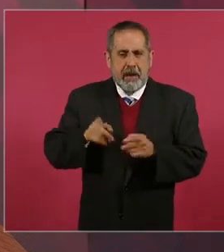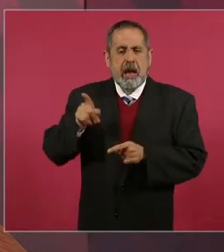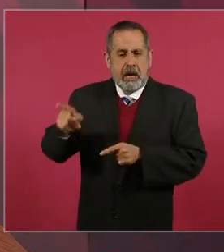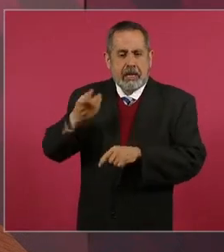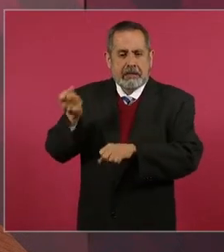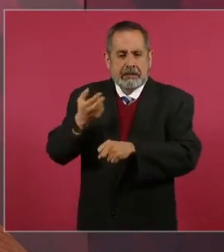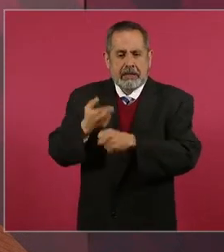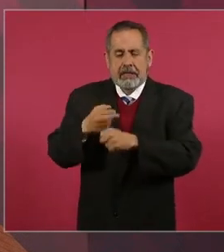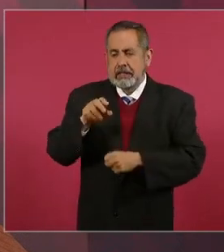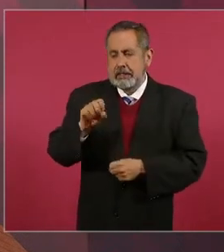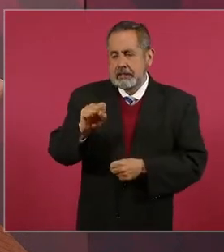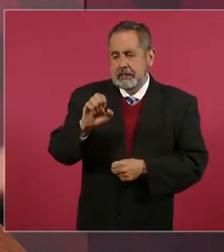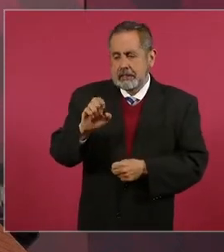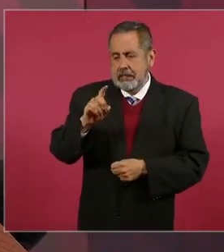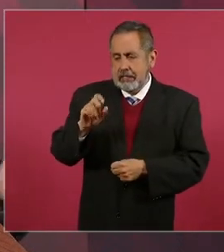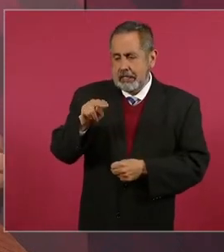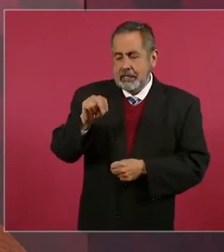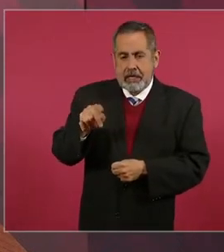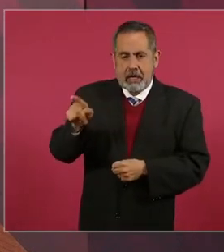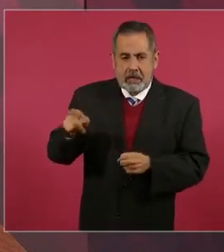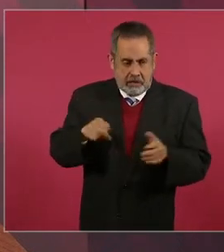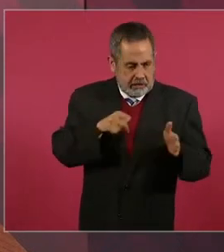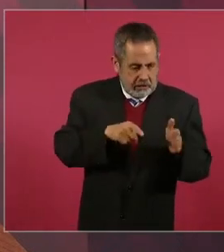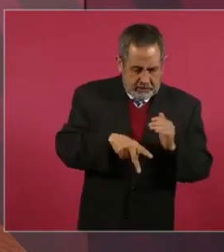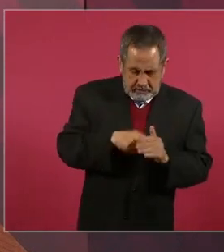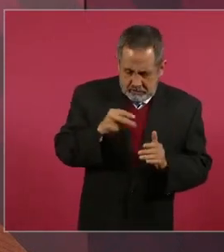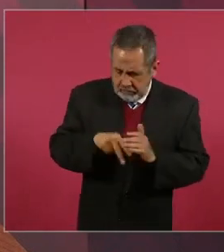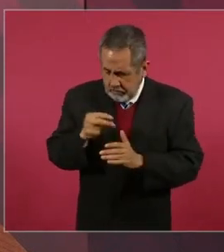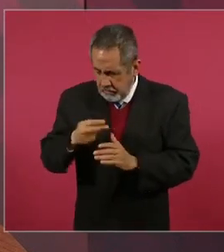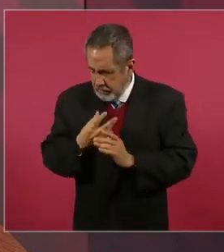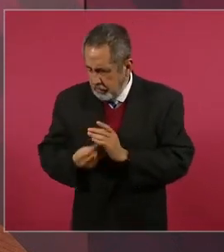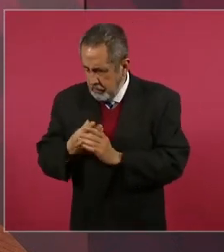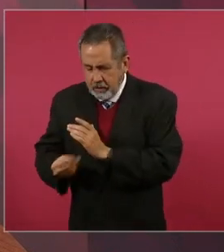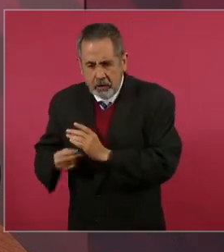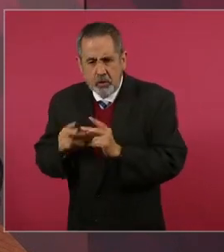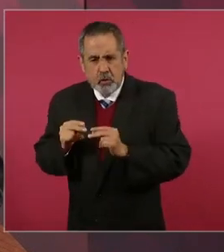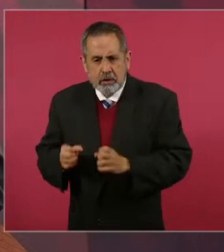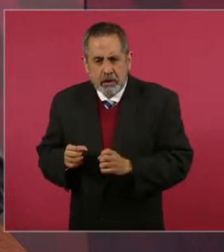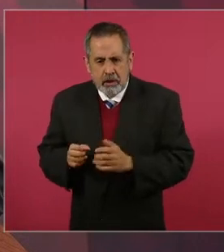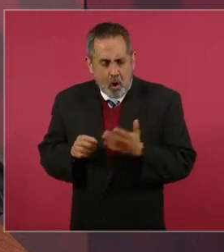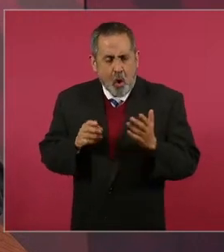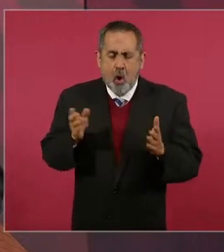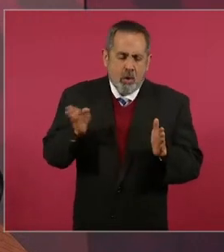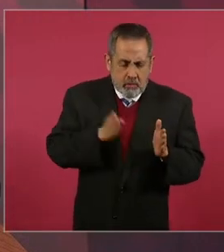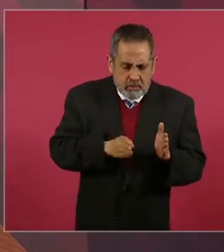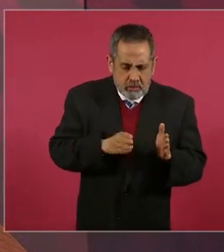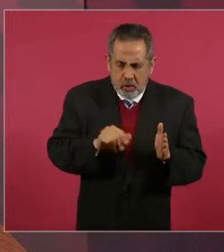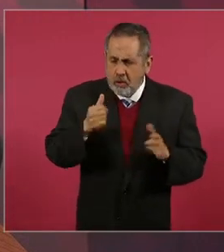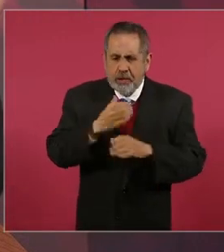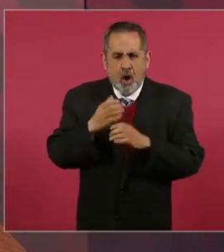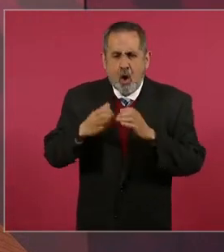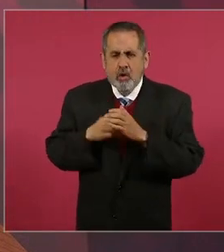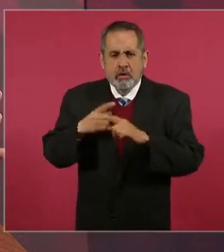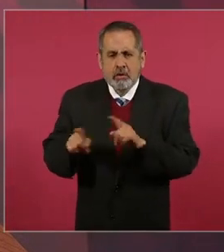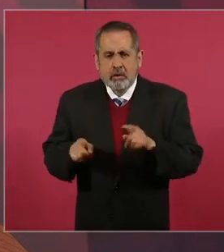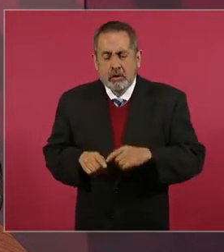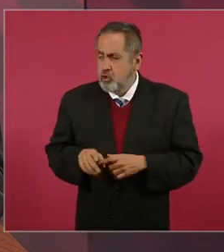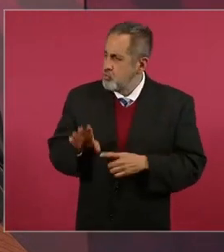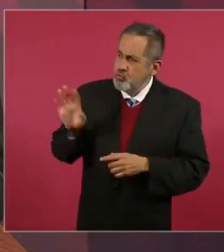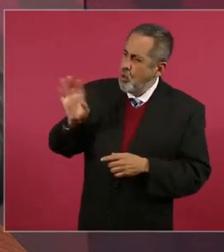de la Defensa, pues ya no están o tratan de otros asuntos. Y ellos dicen,